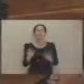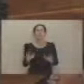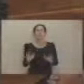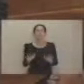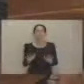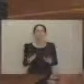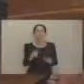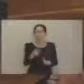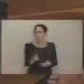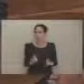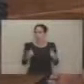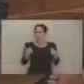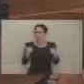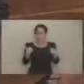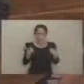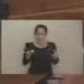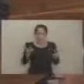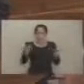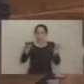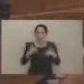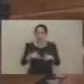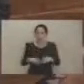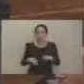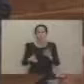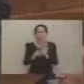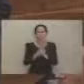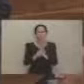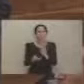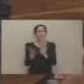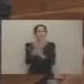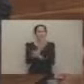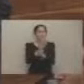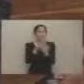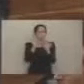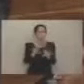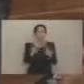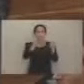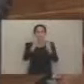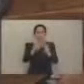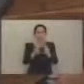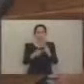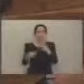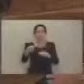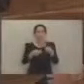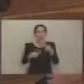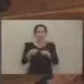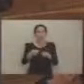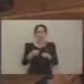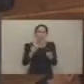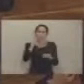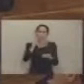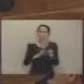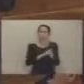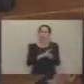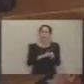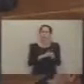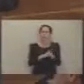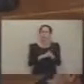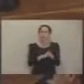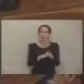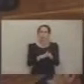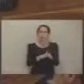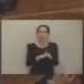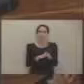responsabilidad, igual que otro decreto anterior respecto a la cogeneración. Es decir, no estamos hablando solo de las